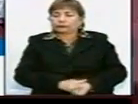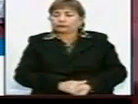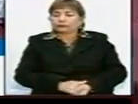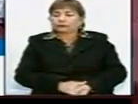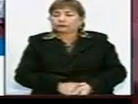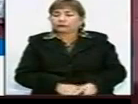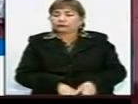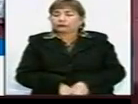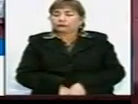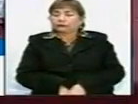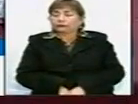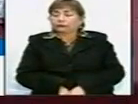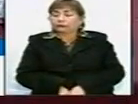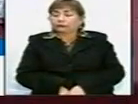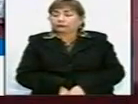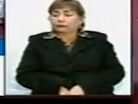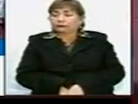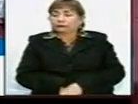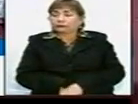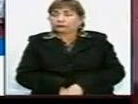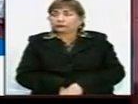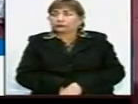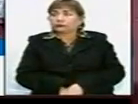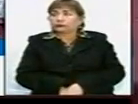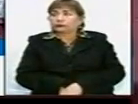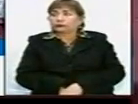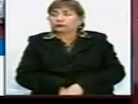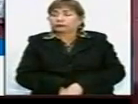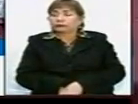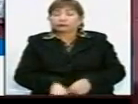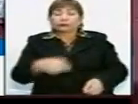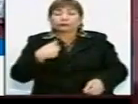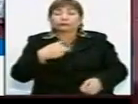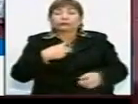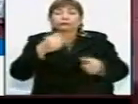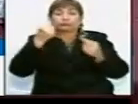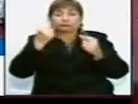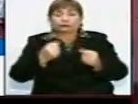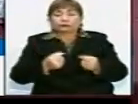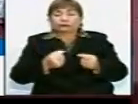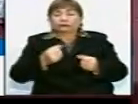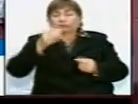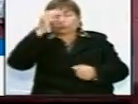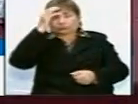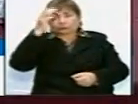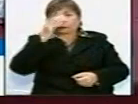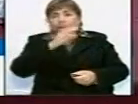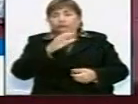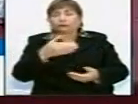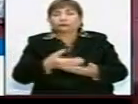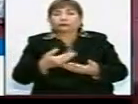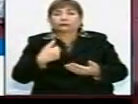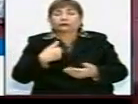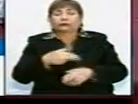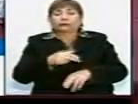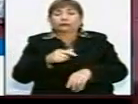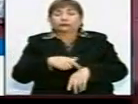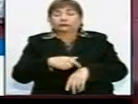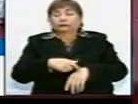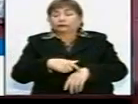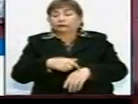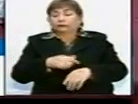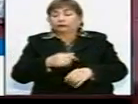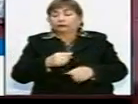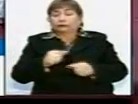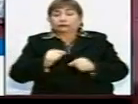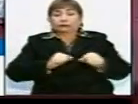exacto nosotros tenemos que fortalecer capacidades de ellos el tiempo que nos demora en cada actividad en el